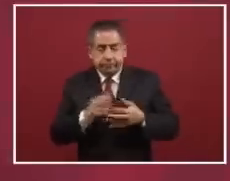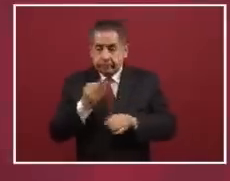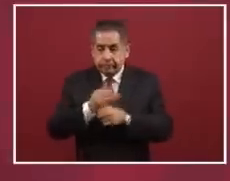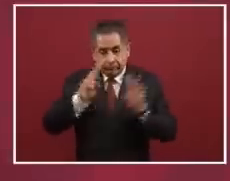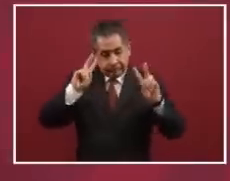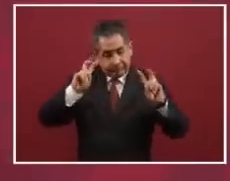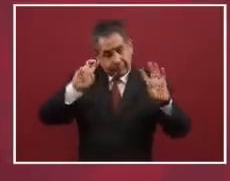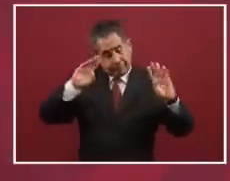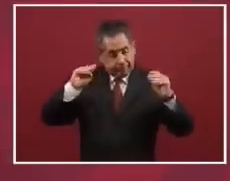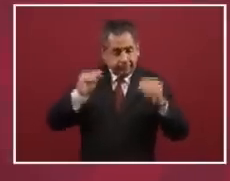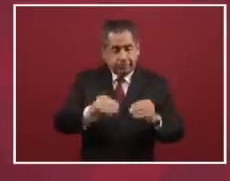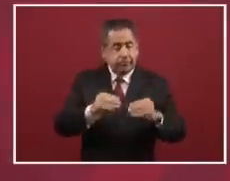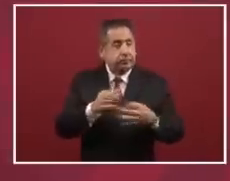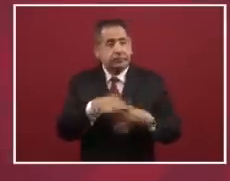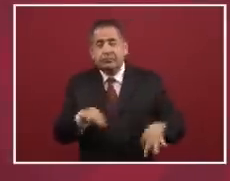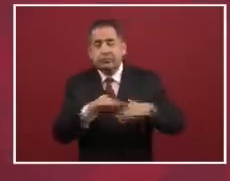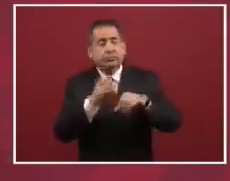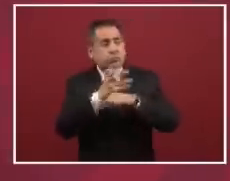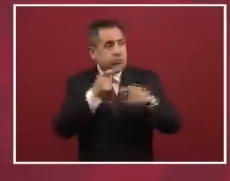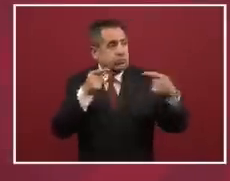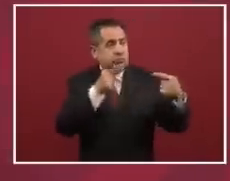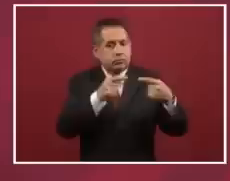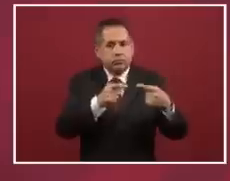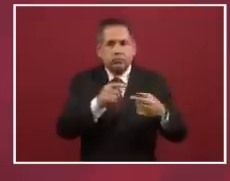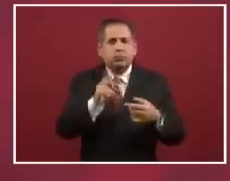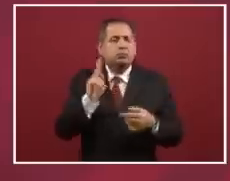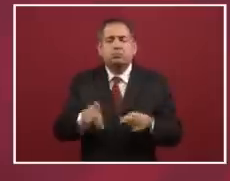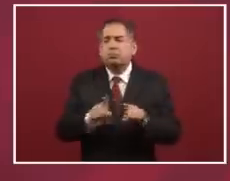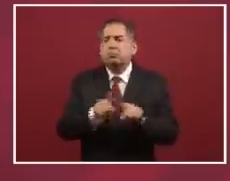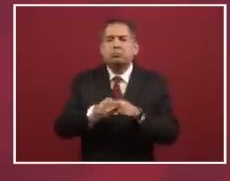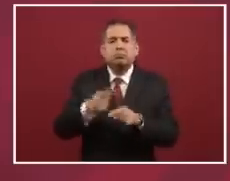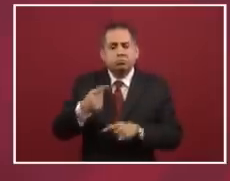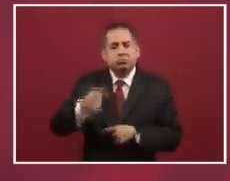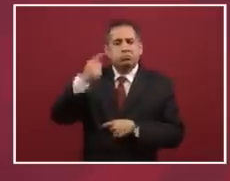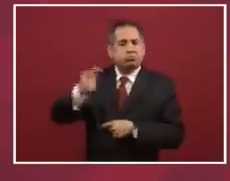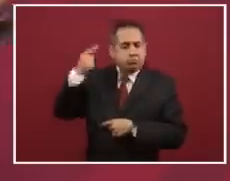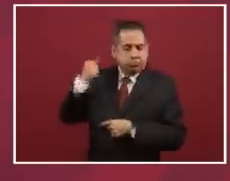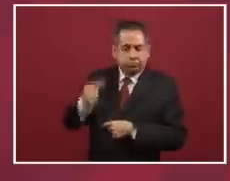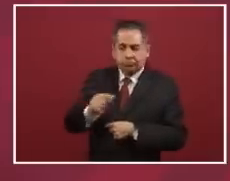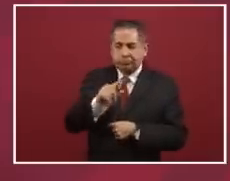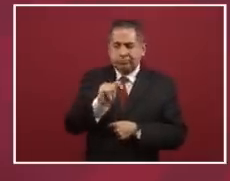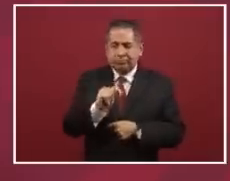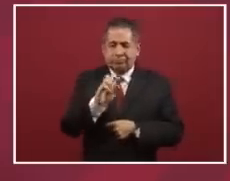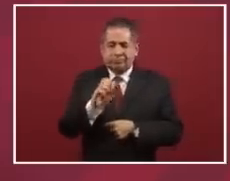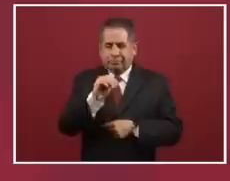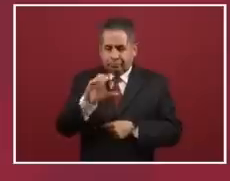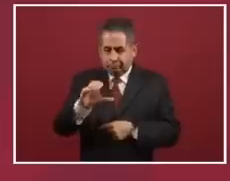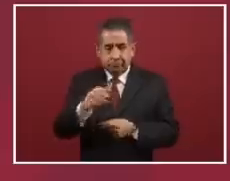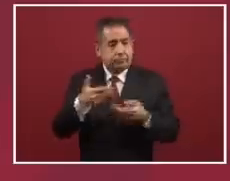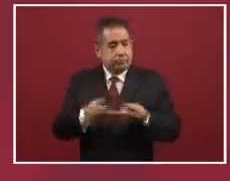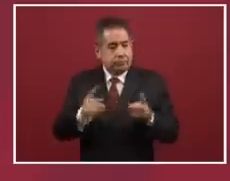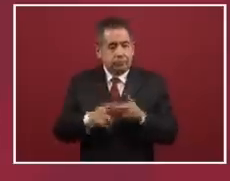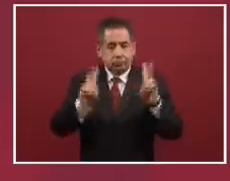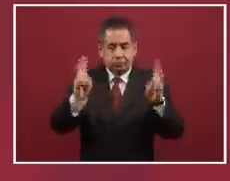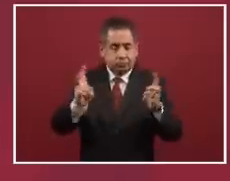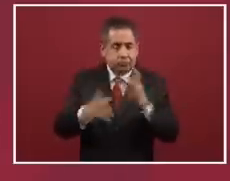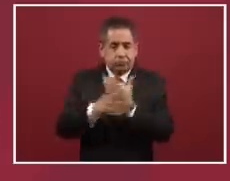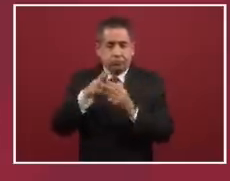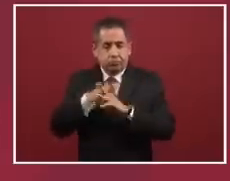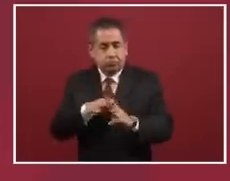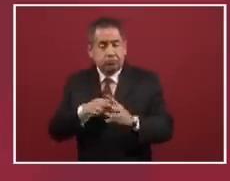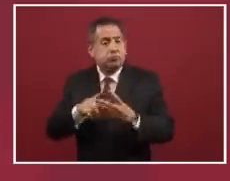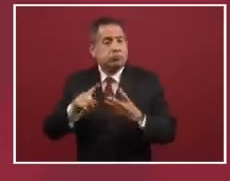más importante con Estados Unidos, como lo fue ayer el Tratado de Libre Comercio, pues hoy es migración. Mañana no sé si vaya a haber otro